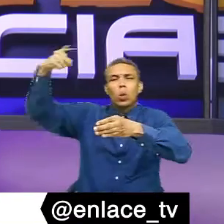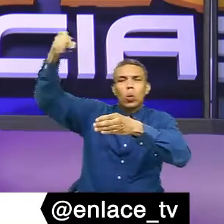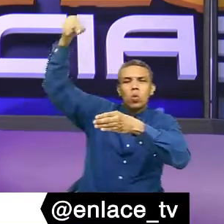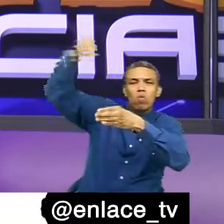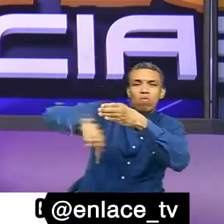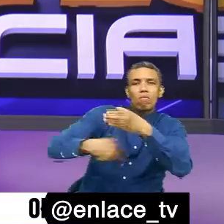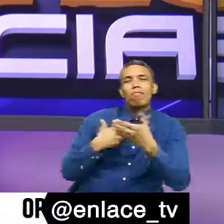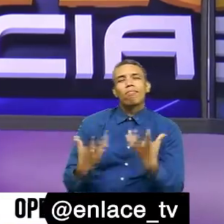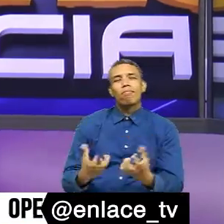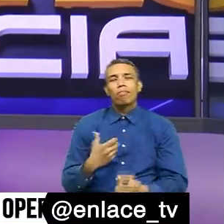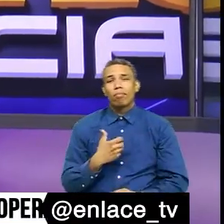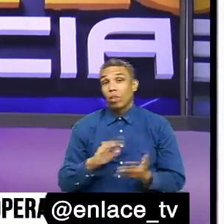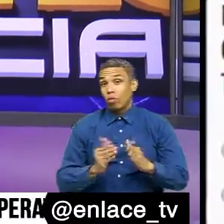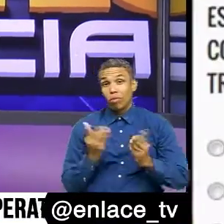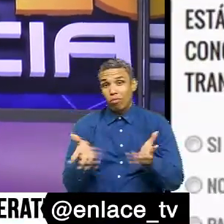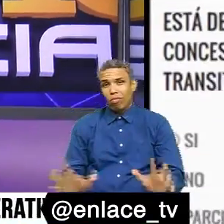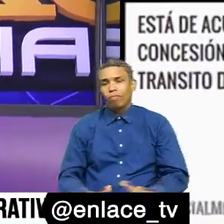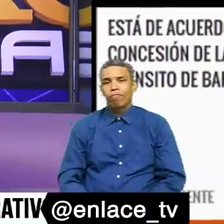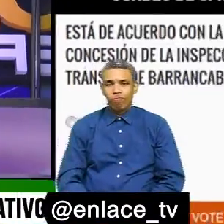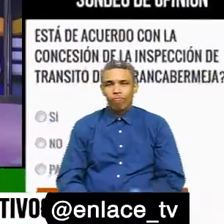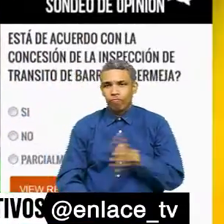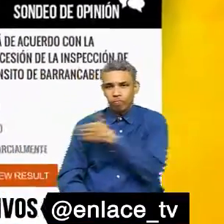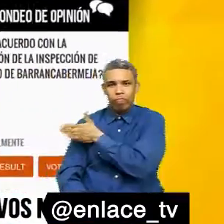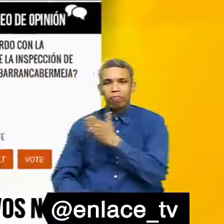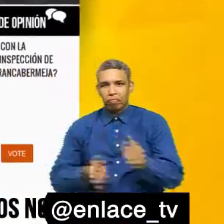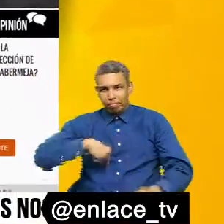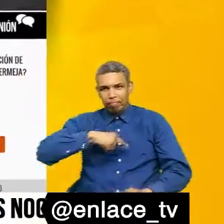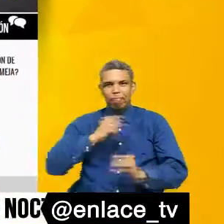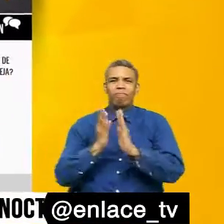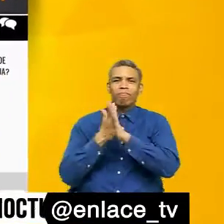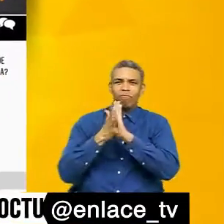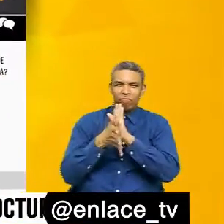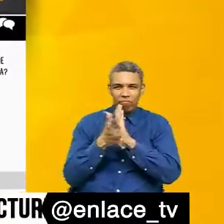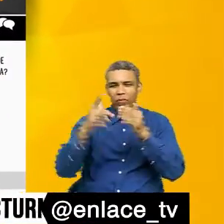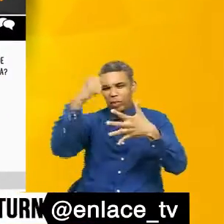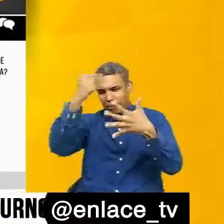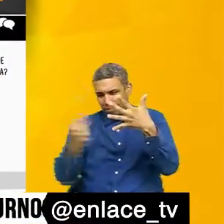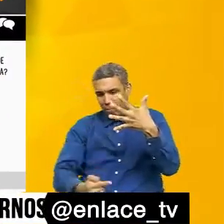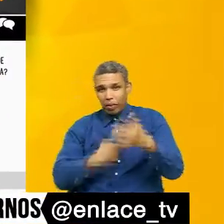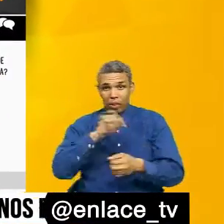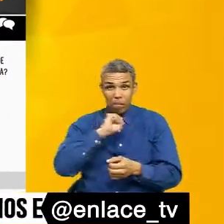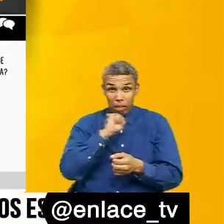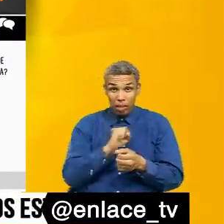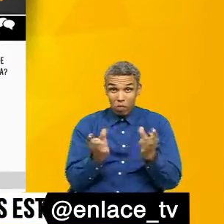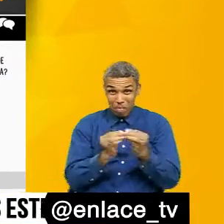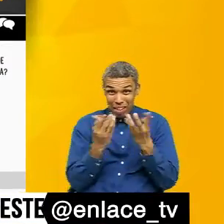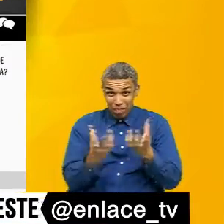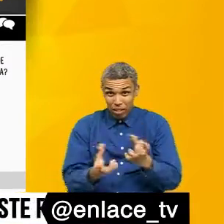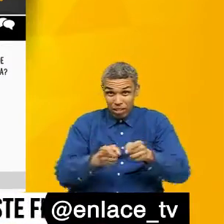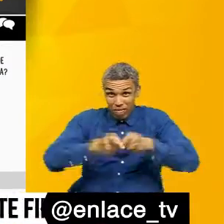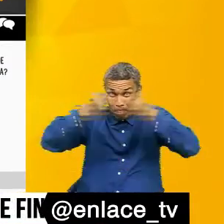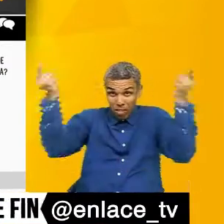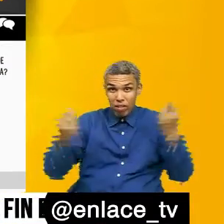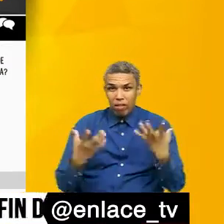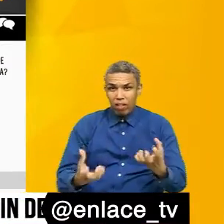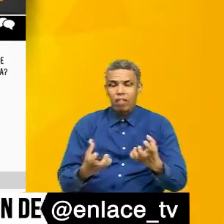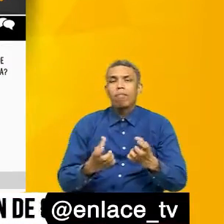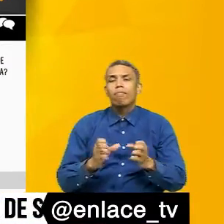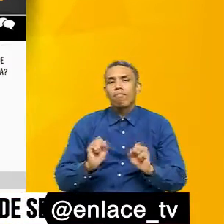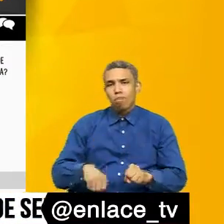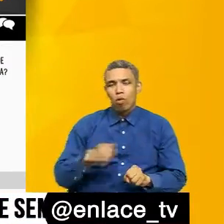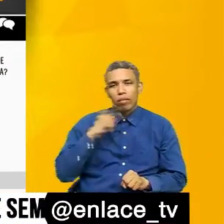Seguimos llevando a nuestra comunidad el acontecer de Barranca Bermeja y la región. Estas y otras informaciones de Enlace Noticias las pueden hallar en nuestra página web